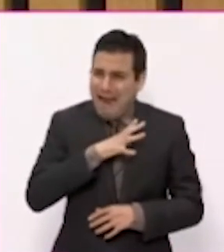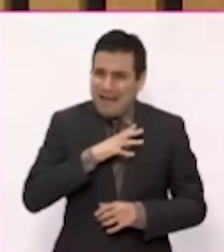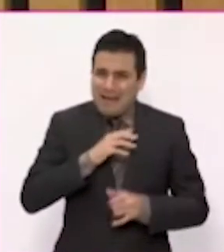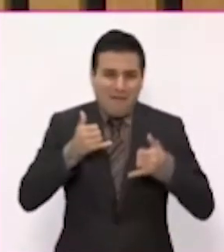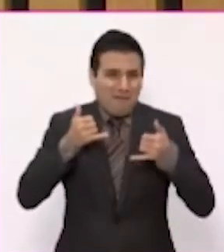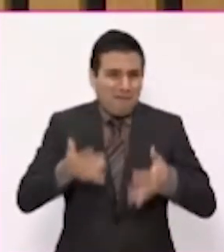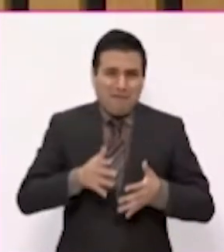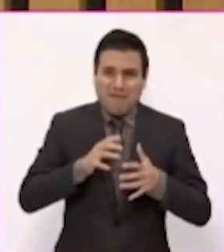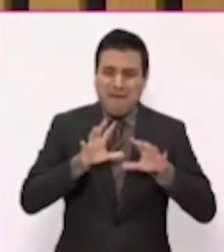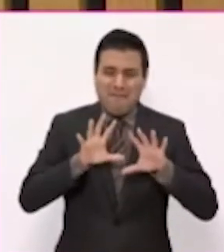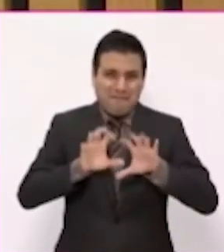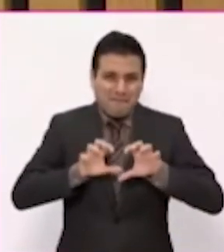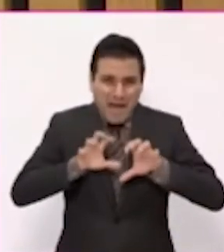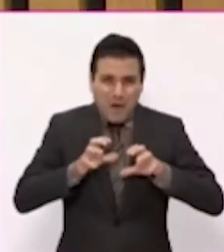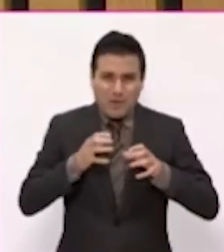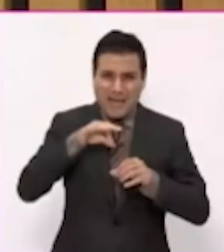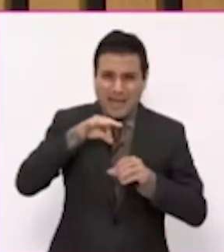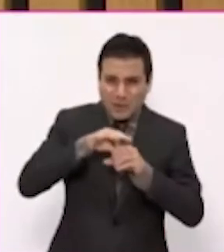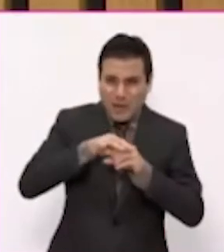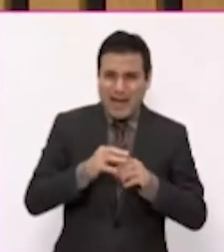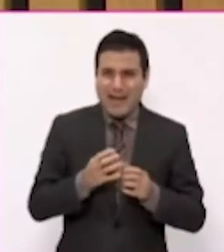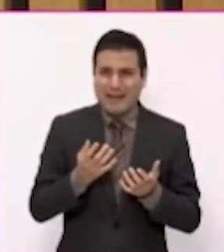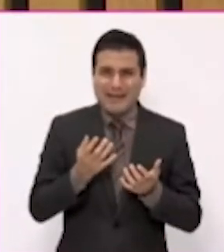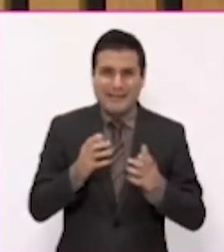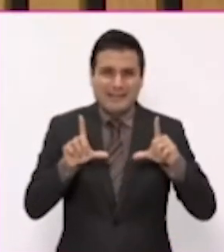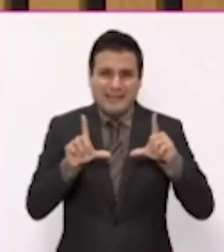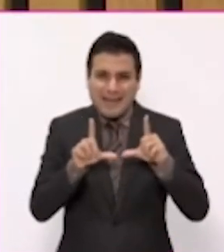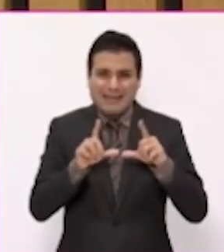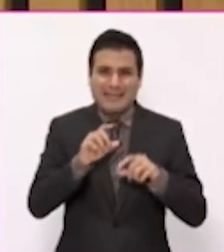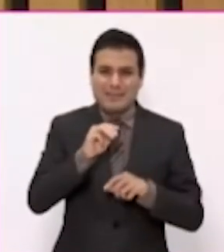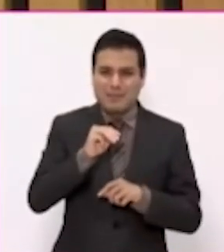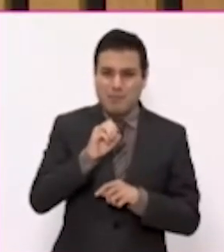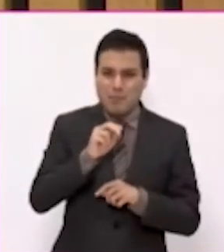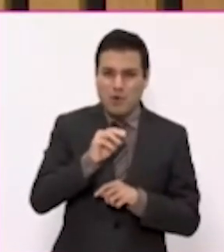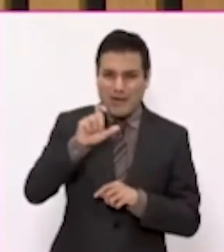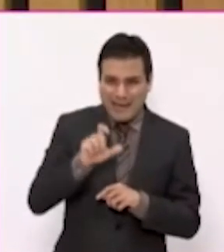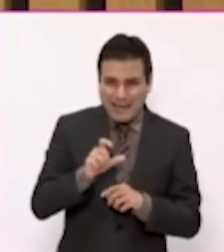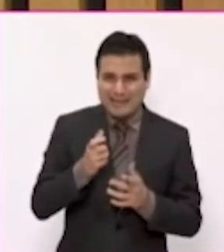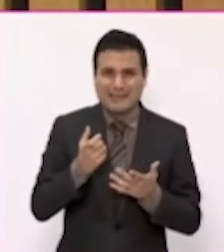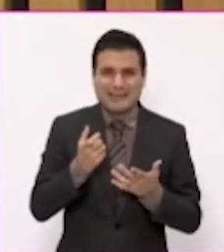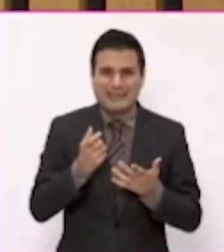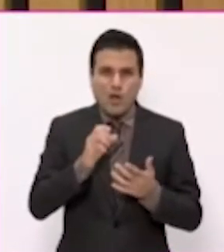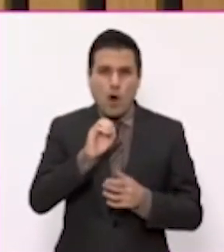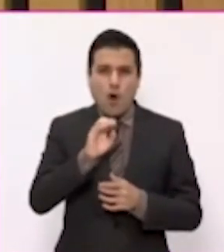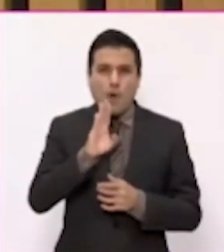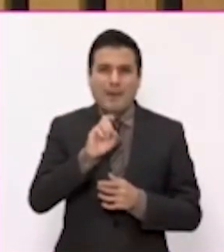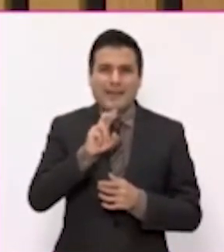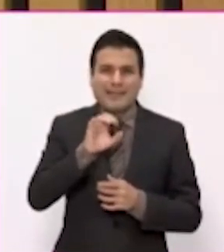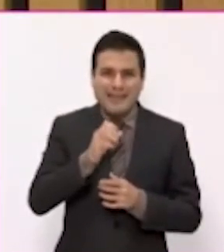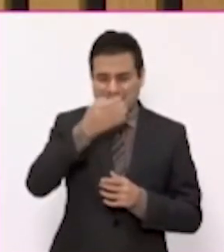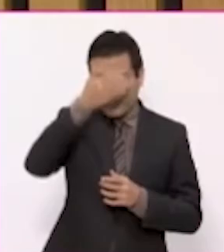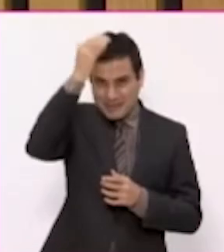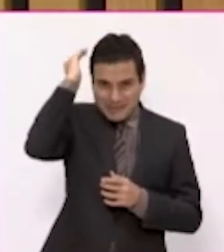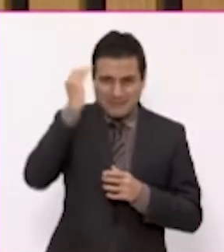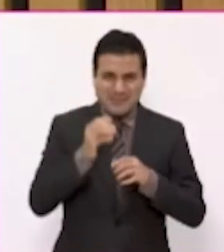las tarjetas Monex, los 4 millones de dólares de Odebrecht en el financiamiento de Enrique Peña